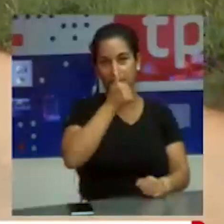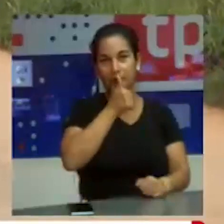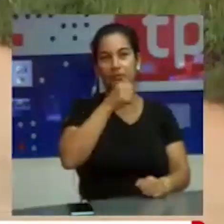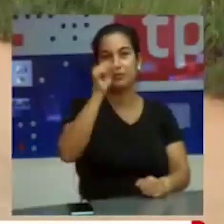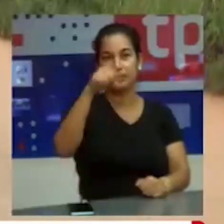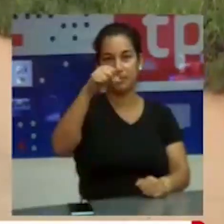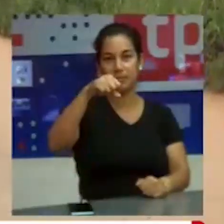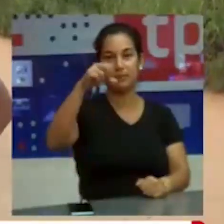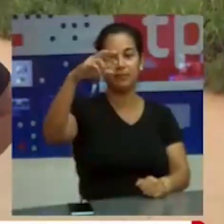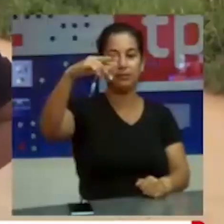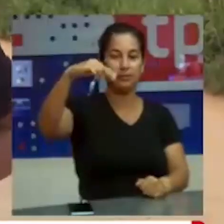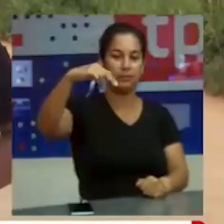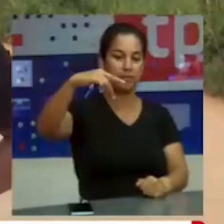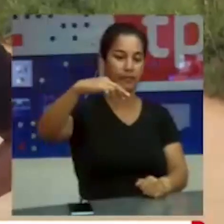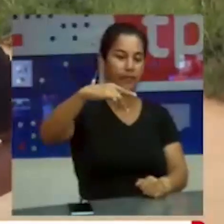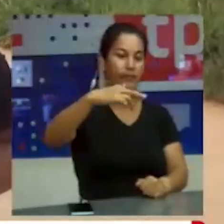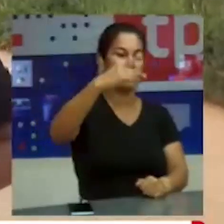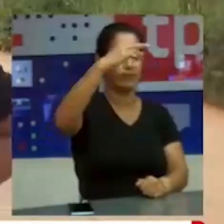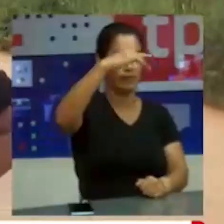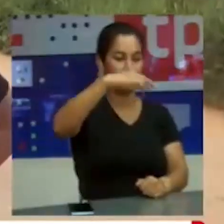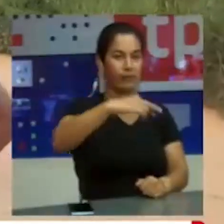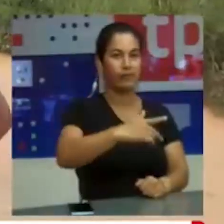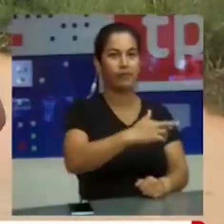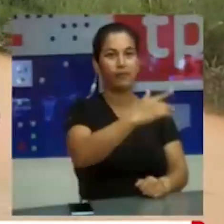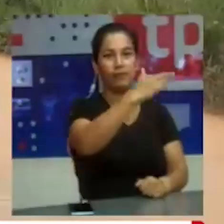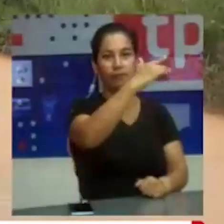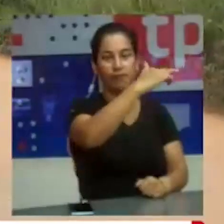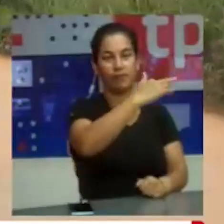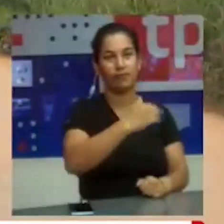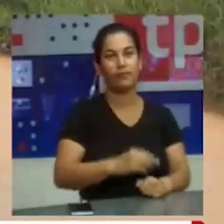muchas cuadras para poder